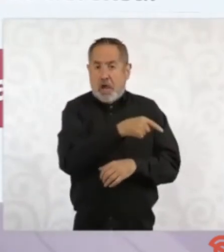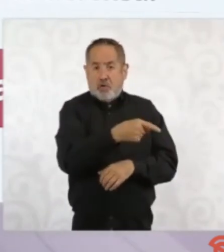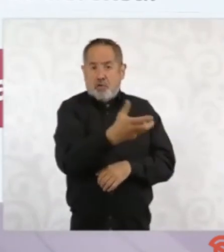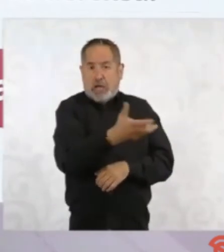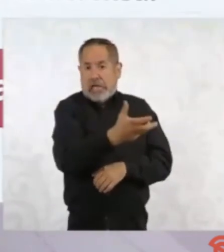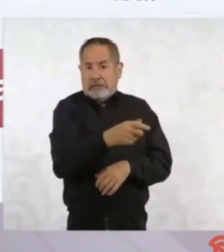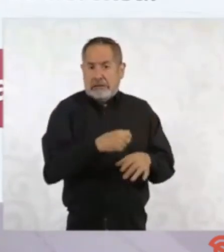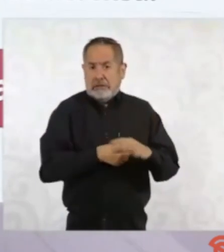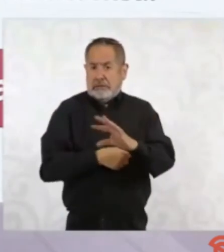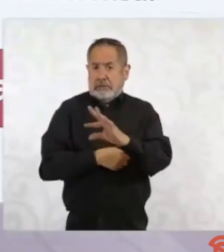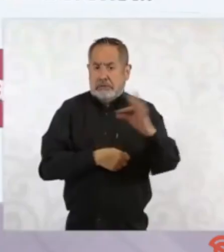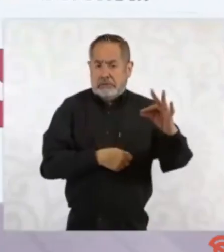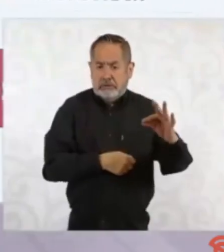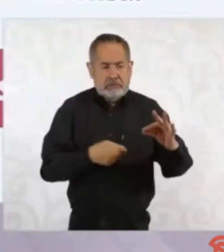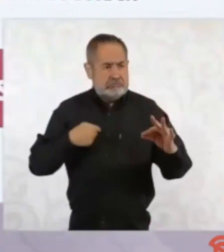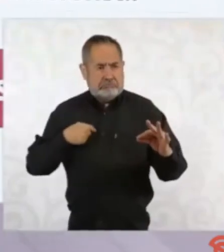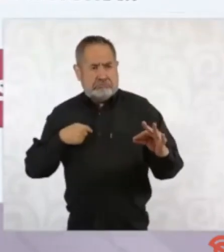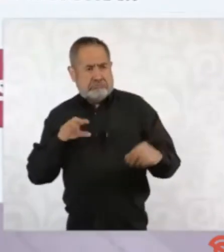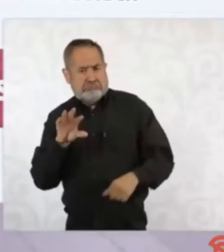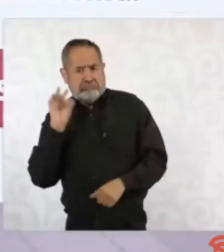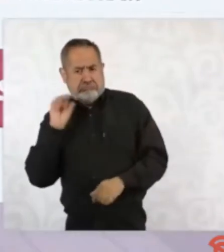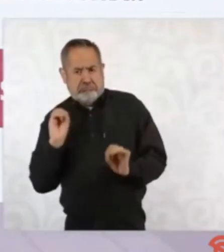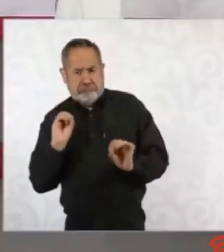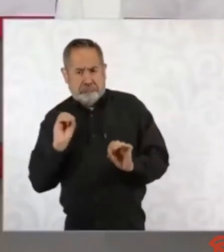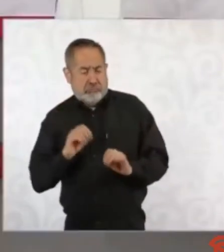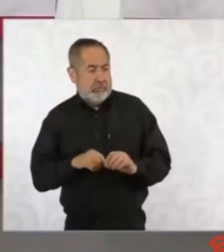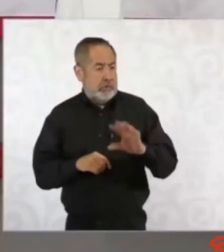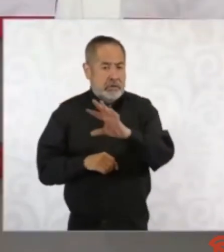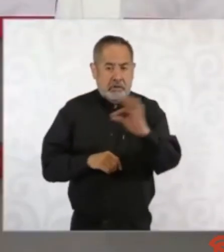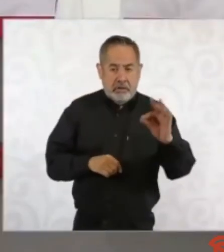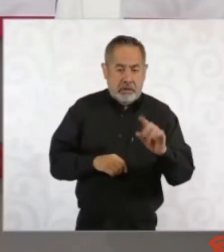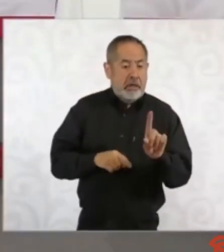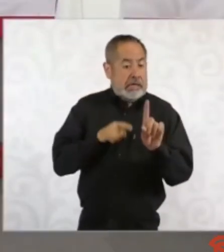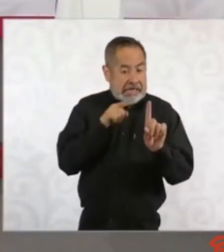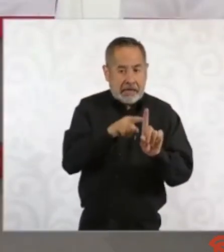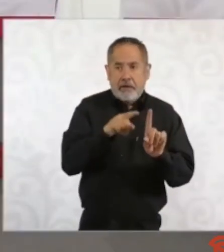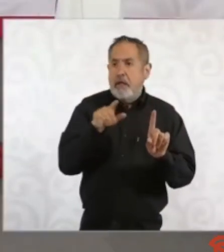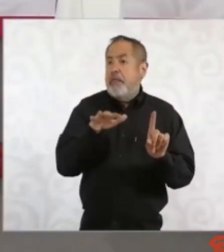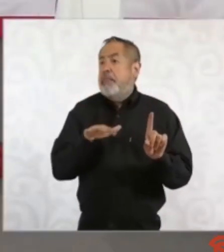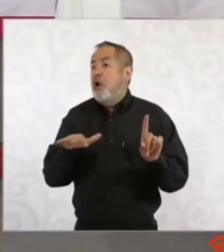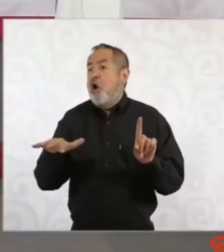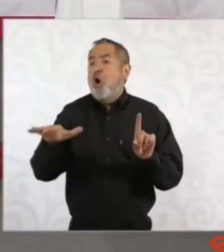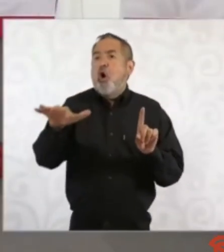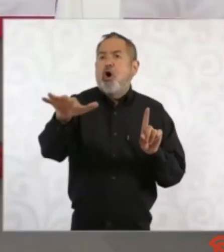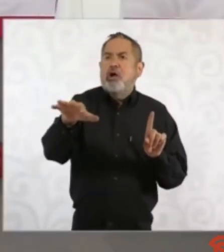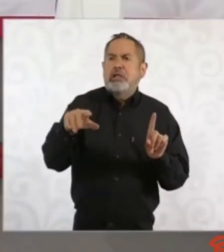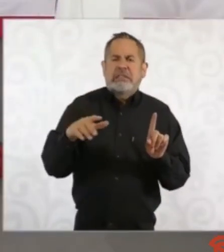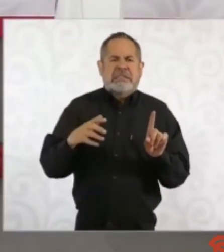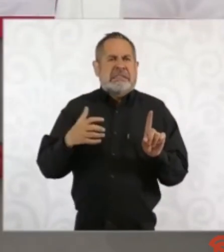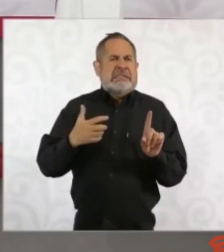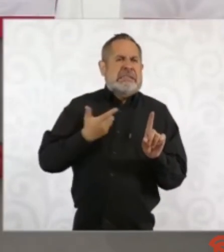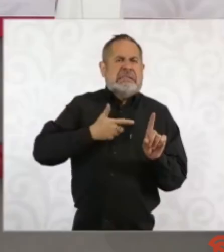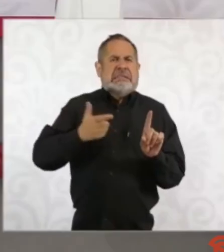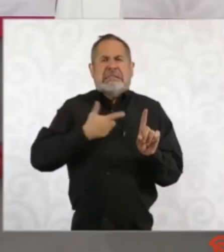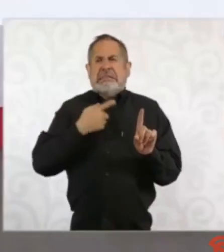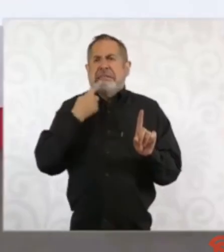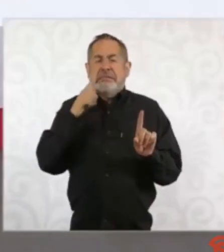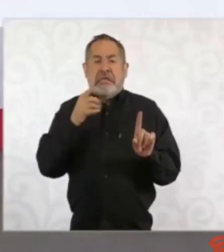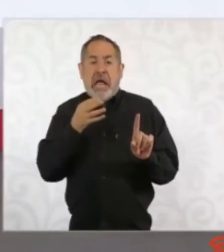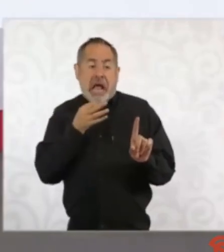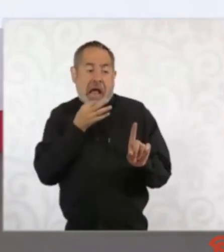esta persona que será el que reciba las quejas de la ciudadanía. Ahí está nuevamente otra de